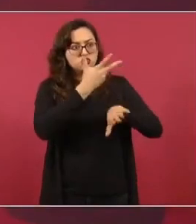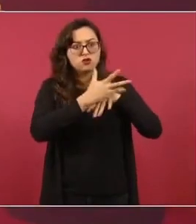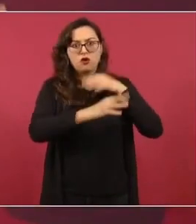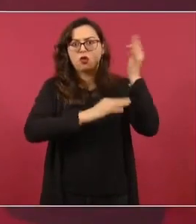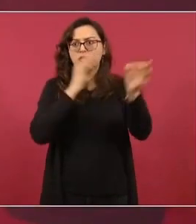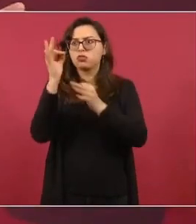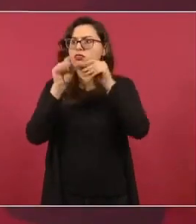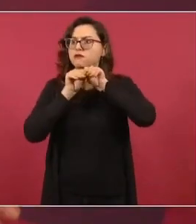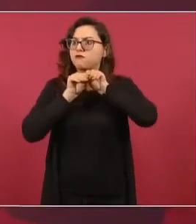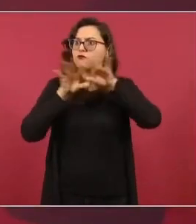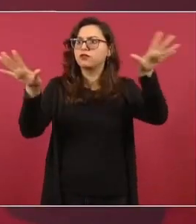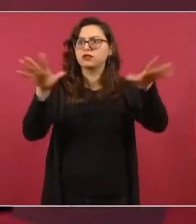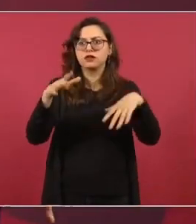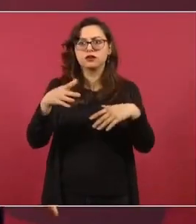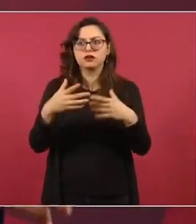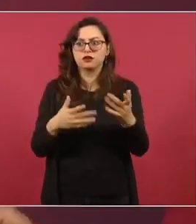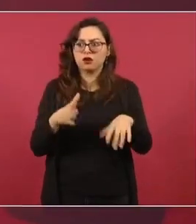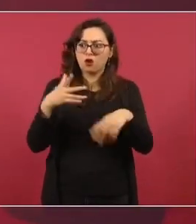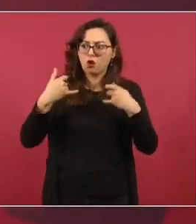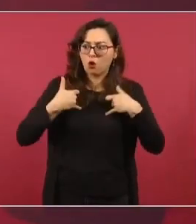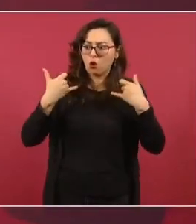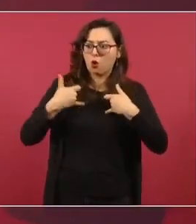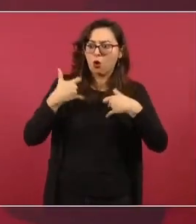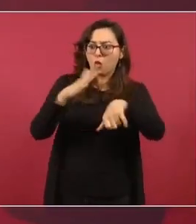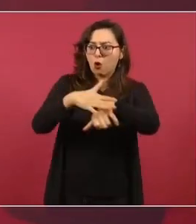ayudar a que los jóvenes